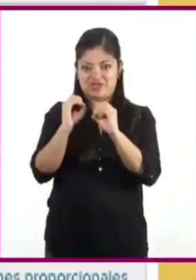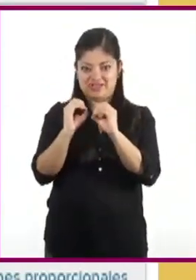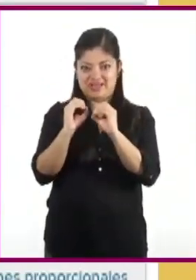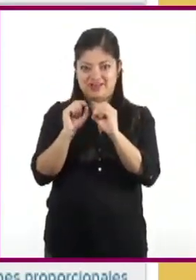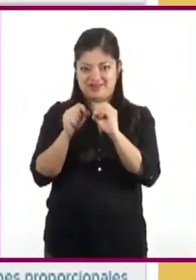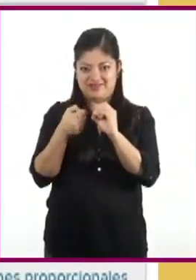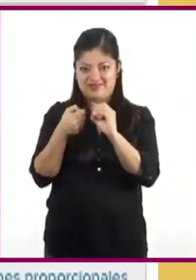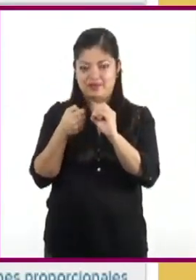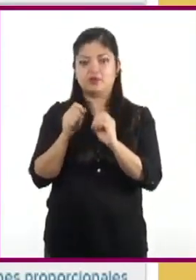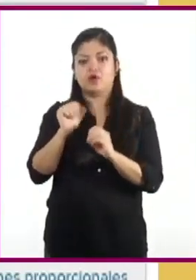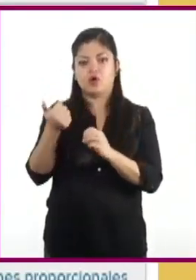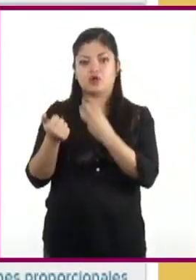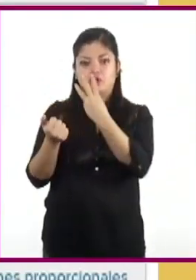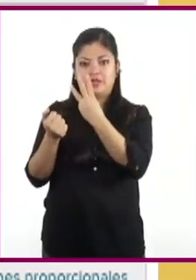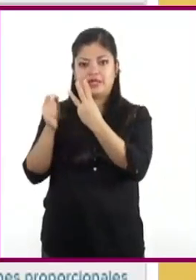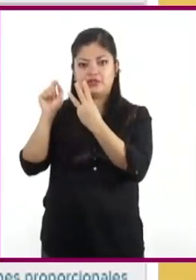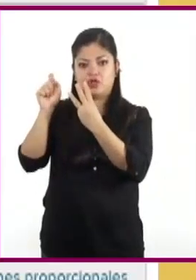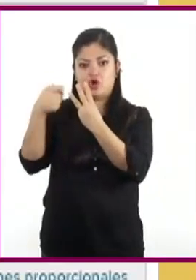punto